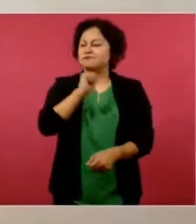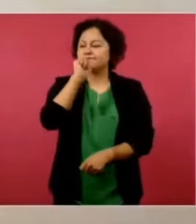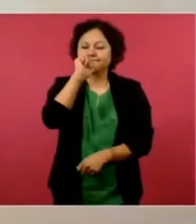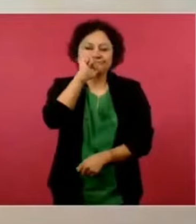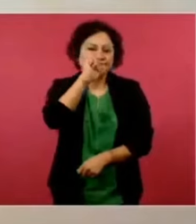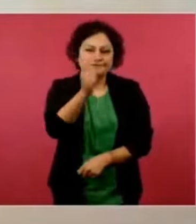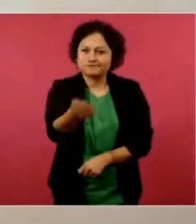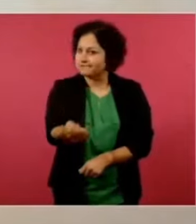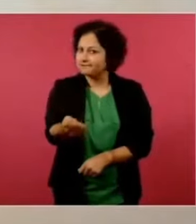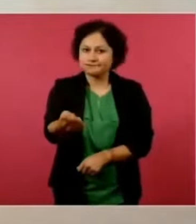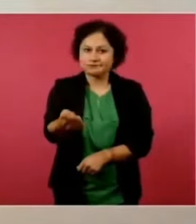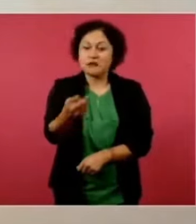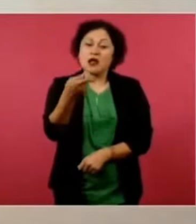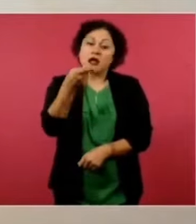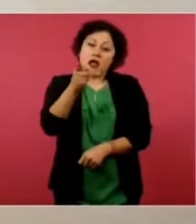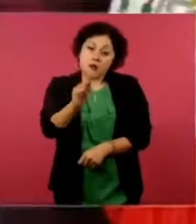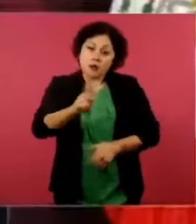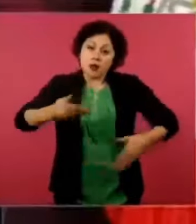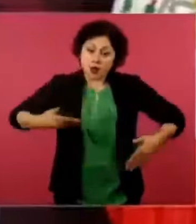a tomar